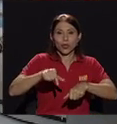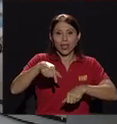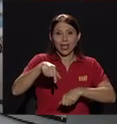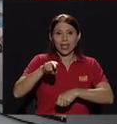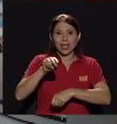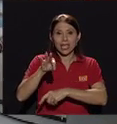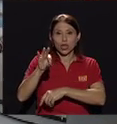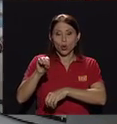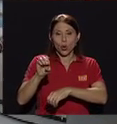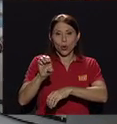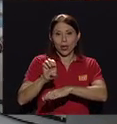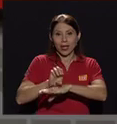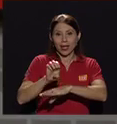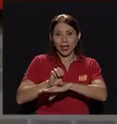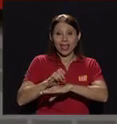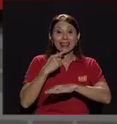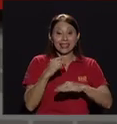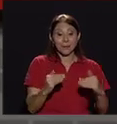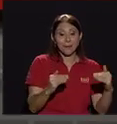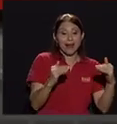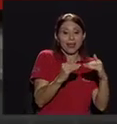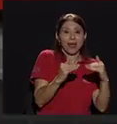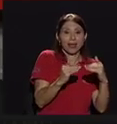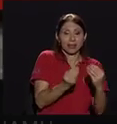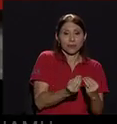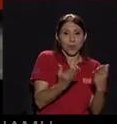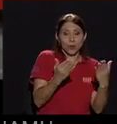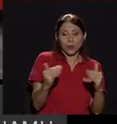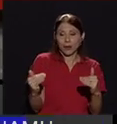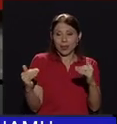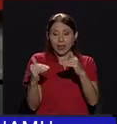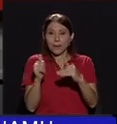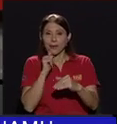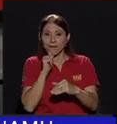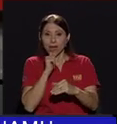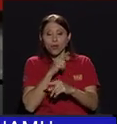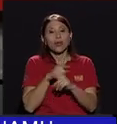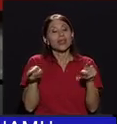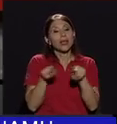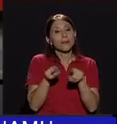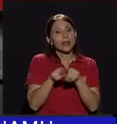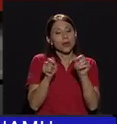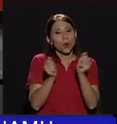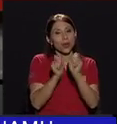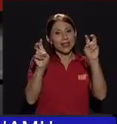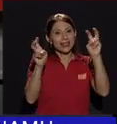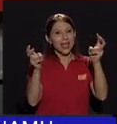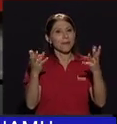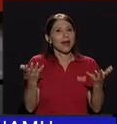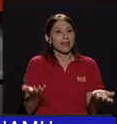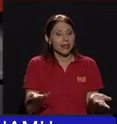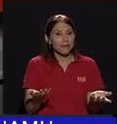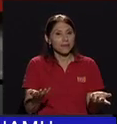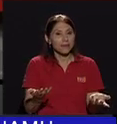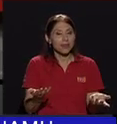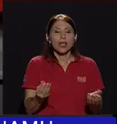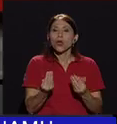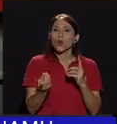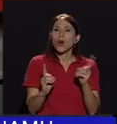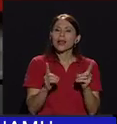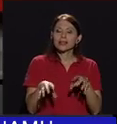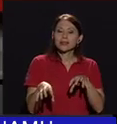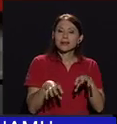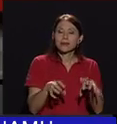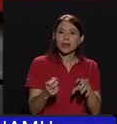recupera básicamente que la paridad es en el ámbito público, pero también en el privado. Claro que sí. Y recuperando también el tema de los ejercicios de